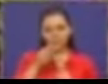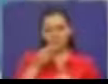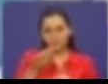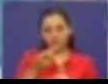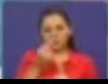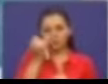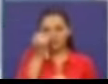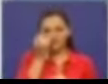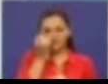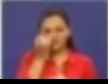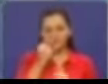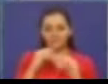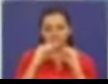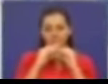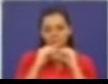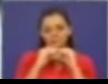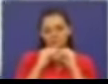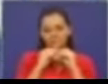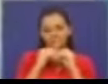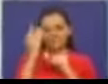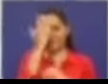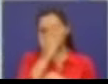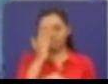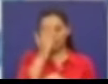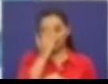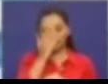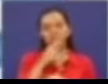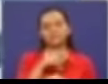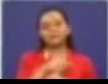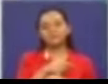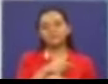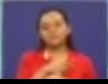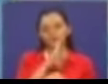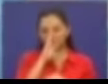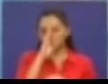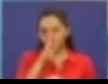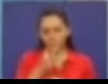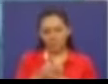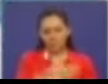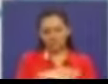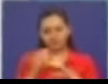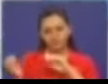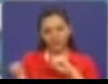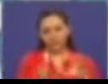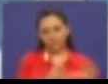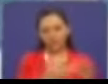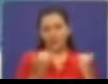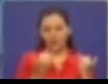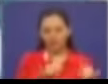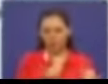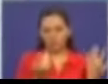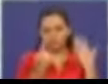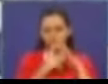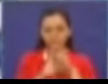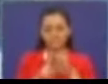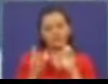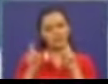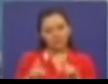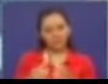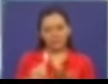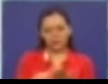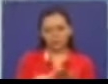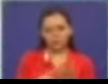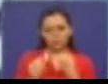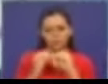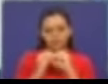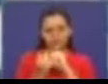pueblos indígenas y en el pueblo afro. Y qué bueno, porque siempre han sido los más excluidos. Y eso es lo que tiene que discutir el